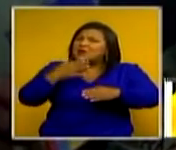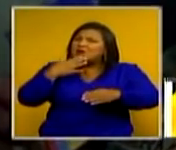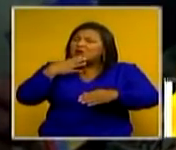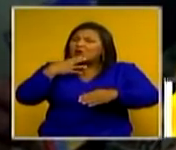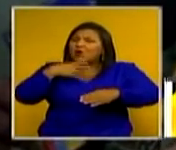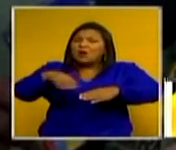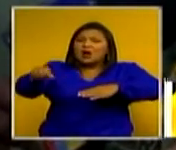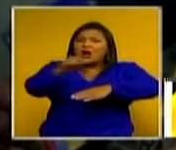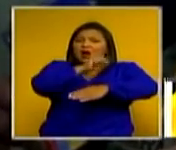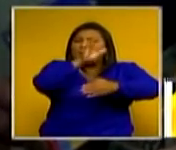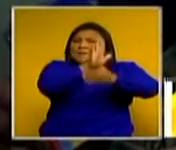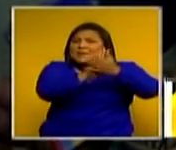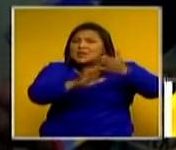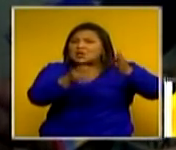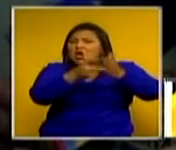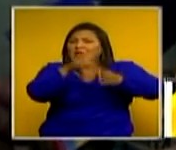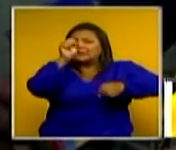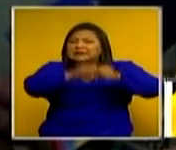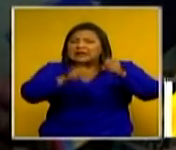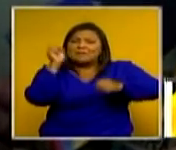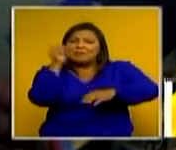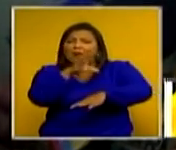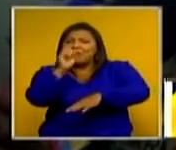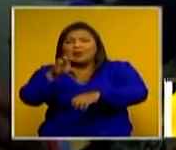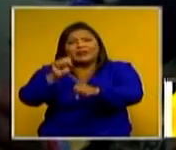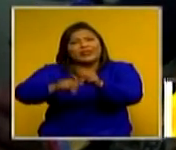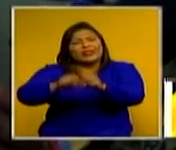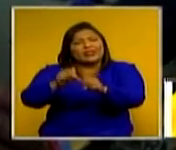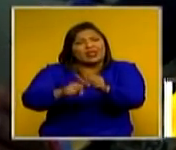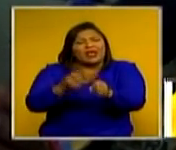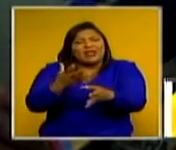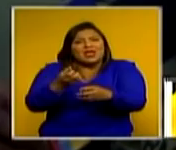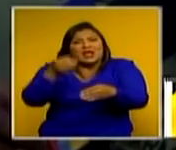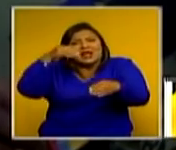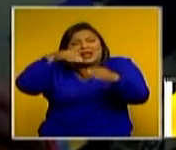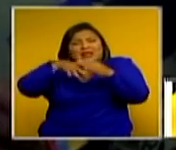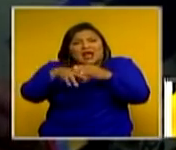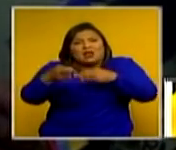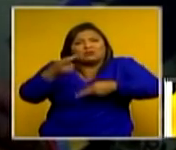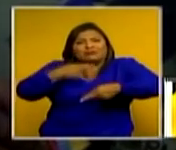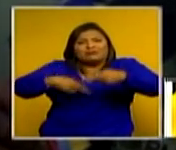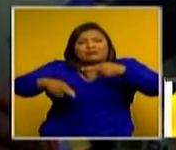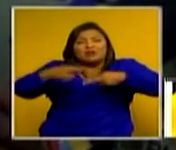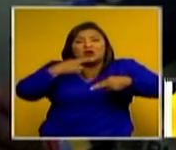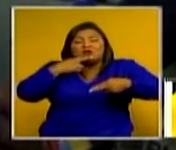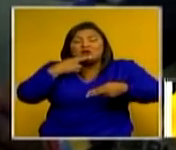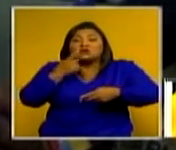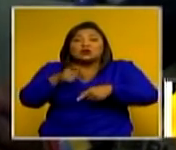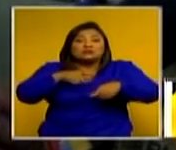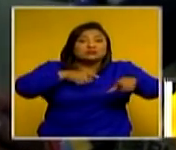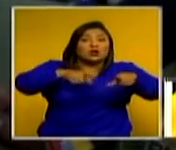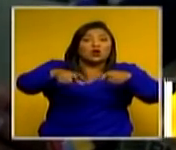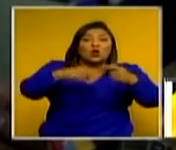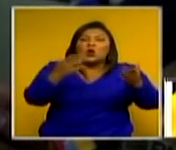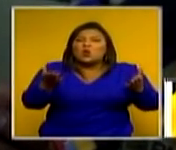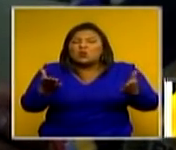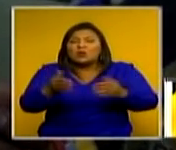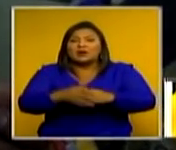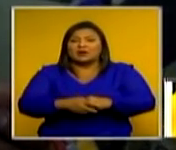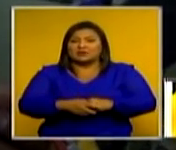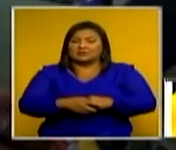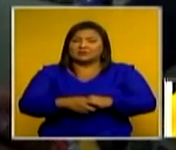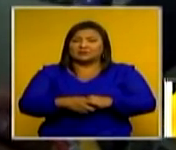vehículos particulares e intentando ingresar a los negocios que se encuentran aquí en el